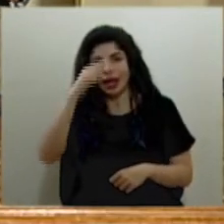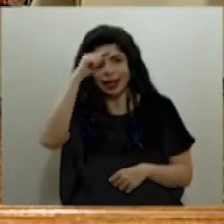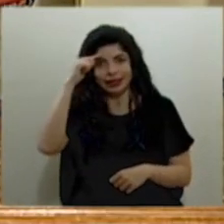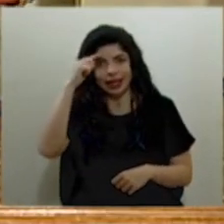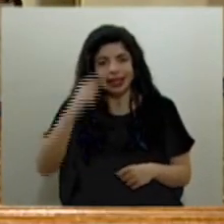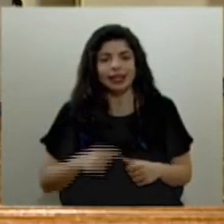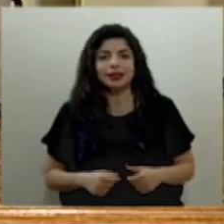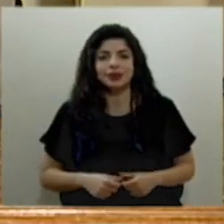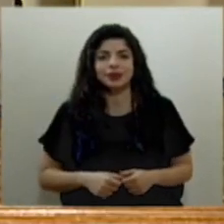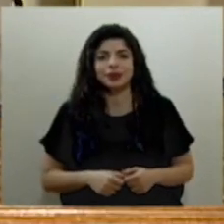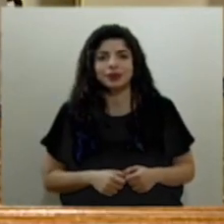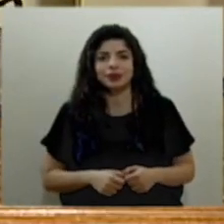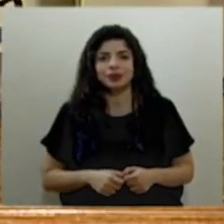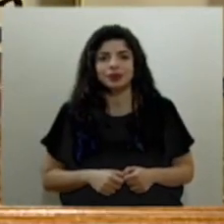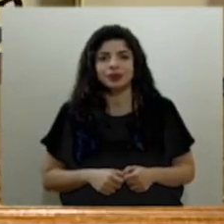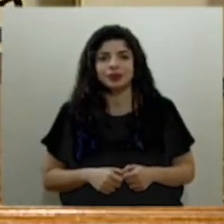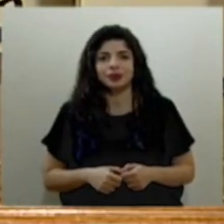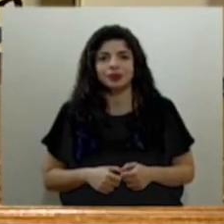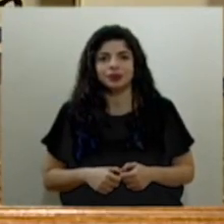Solís.